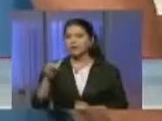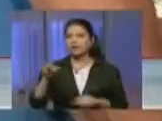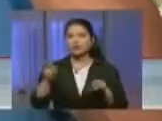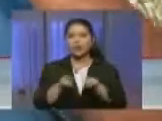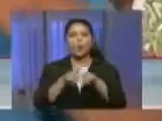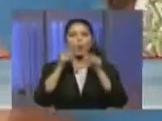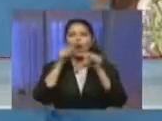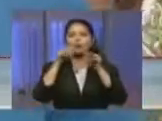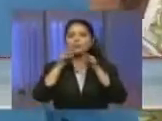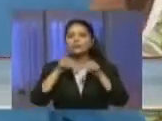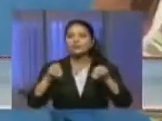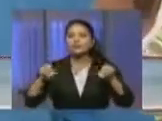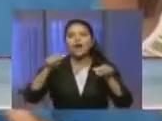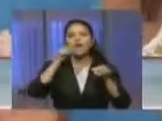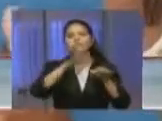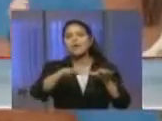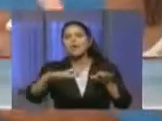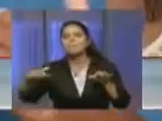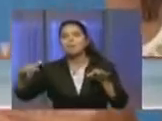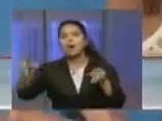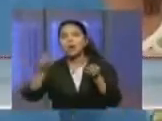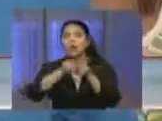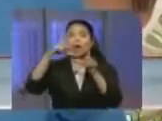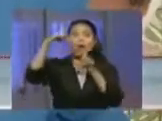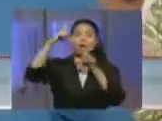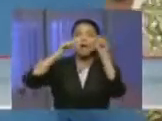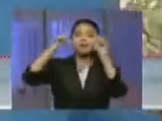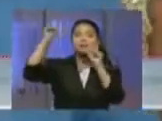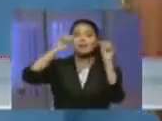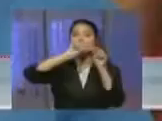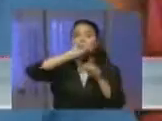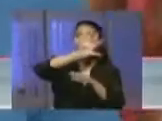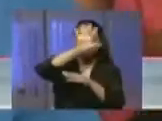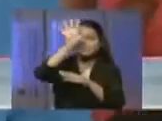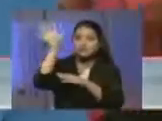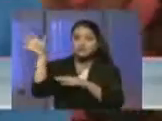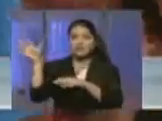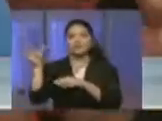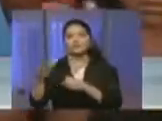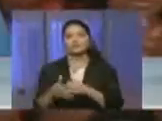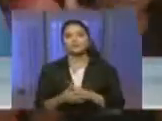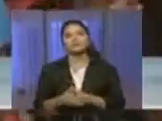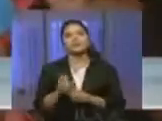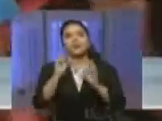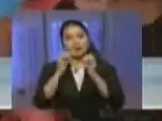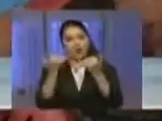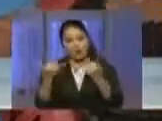est del cielo así continuamos y este es